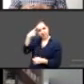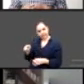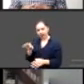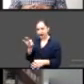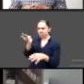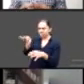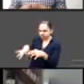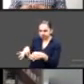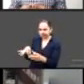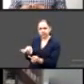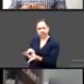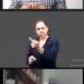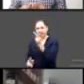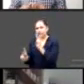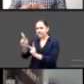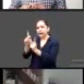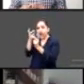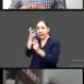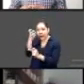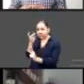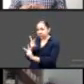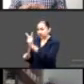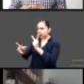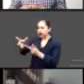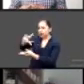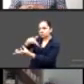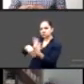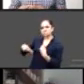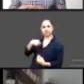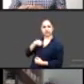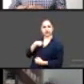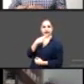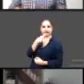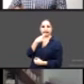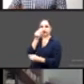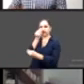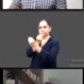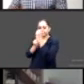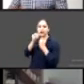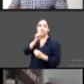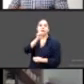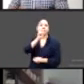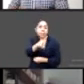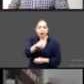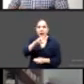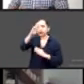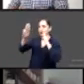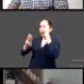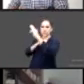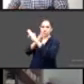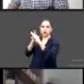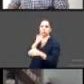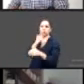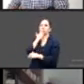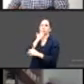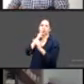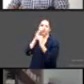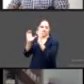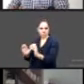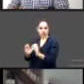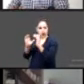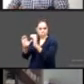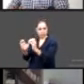ser autosostenibles, pero también el cuidado al medio ambiente. Podemos ver en las imágenes que por ejemplo personas